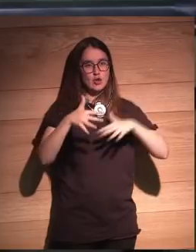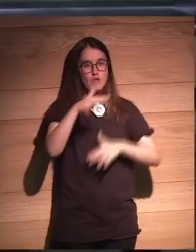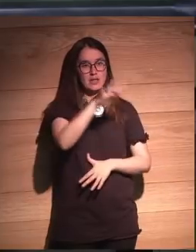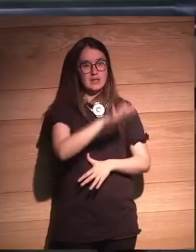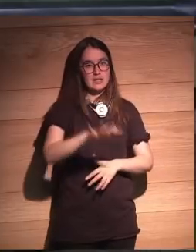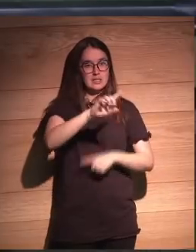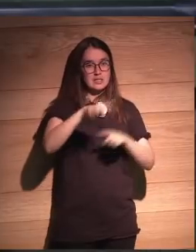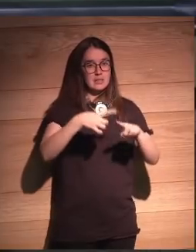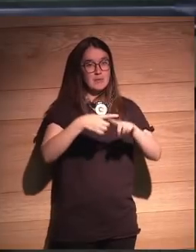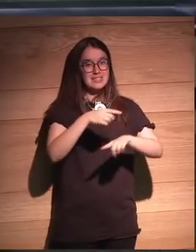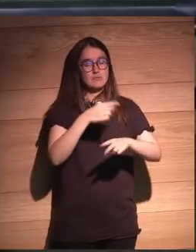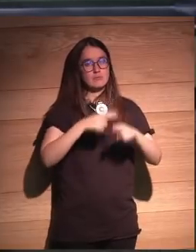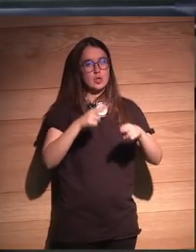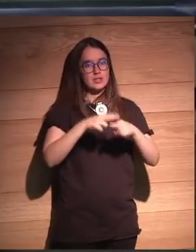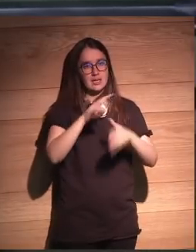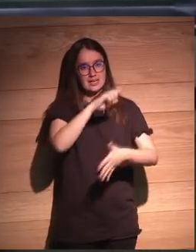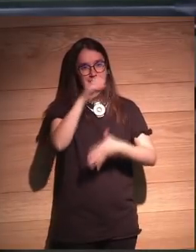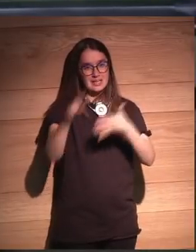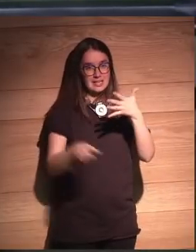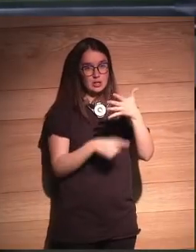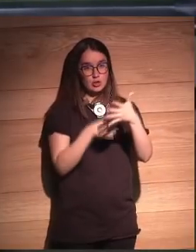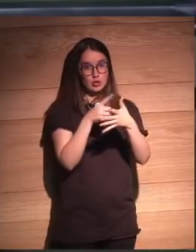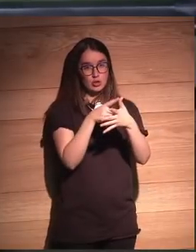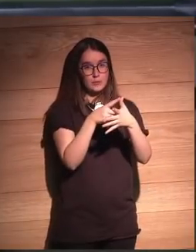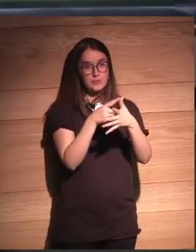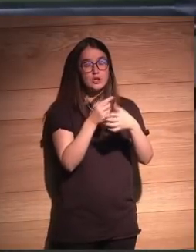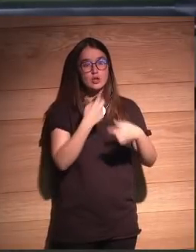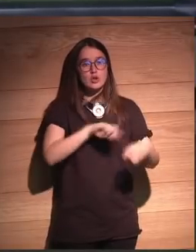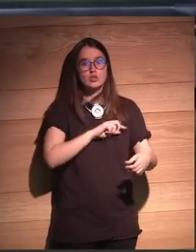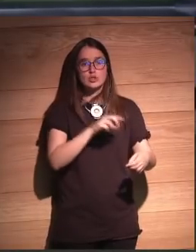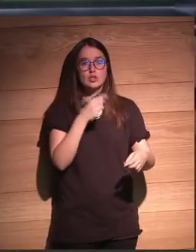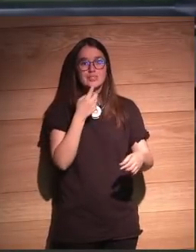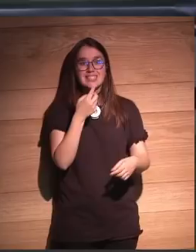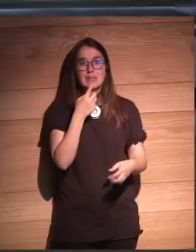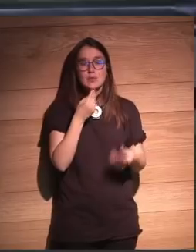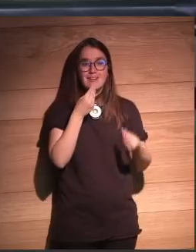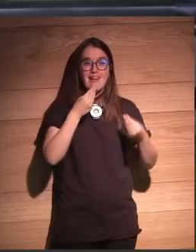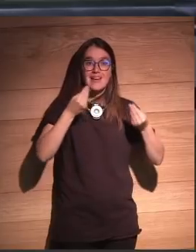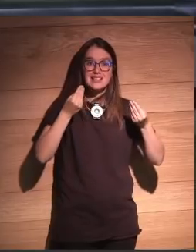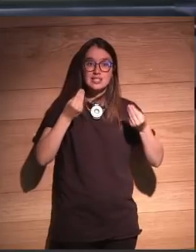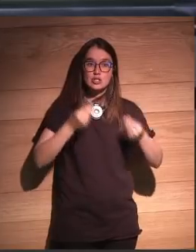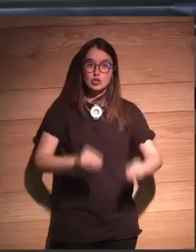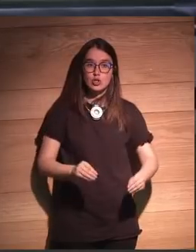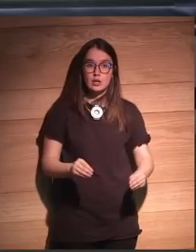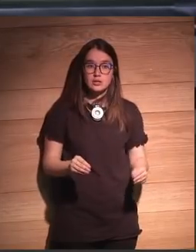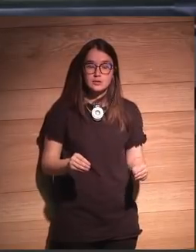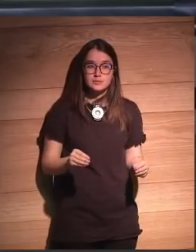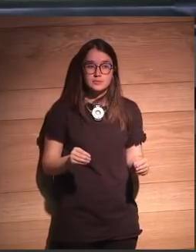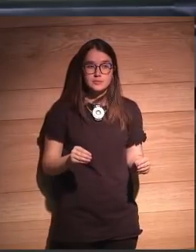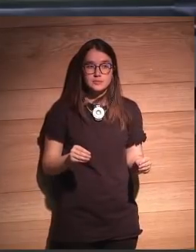política. Quinto, nosotros decimos que la historia